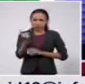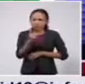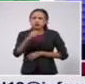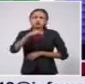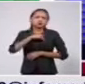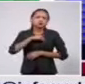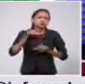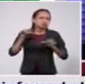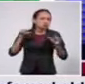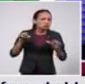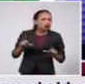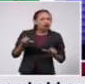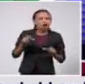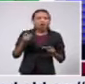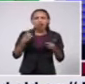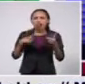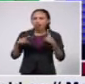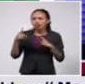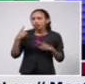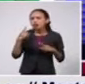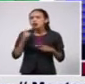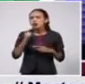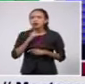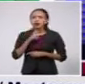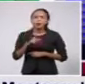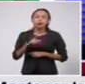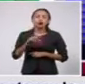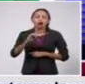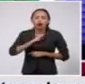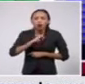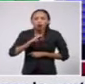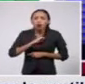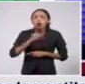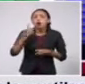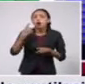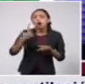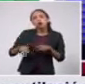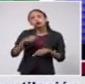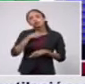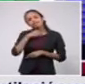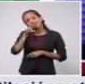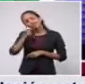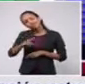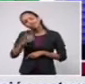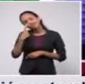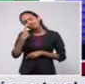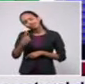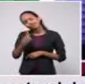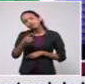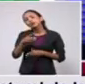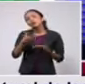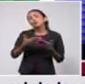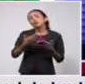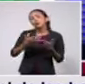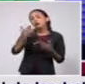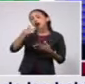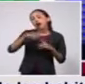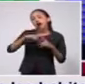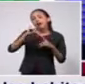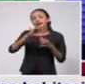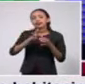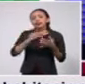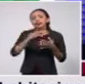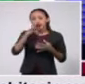sintomatología, dado por tos seca, se evaluó, el test de antígeno inicialmente fue